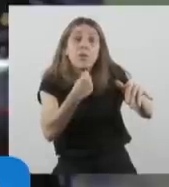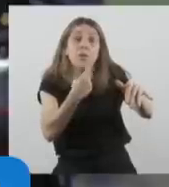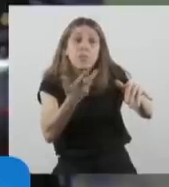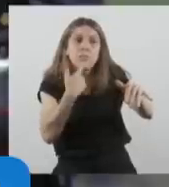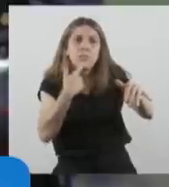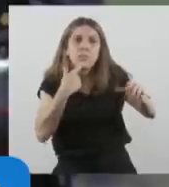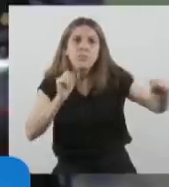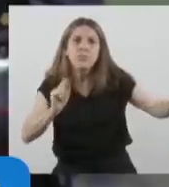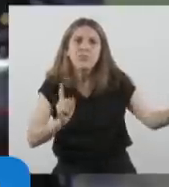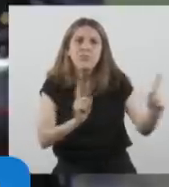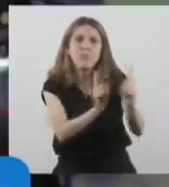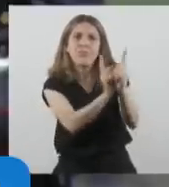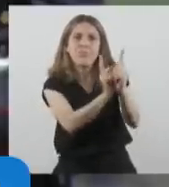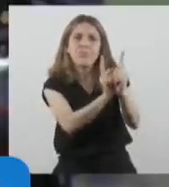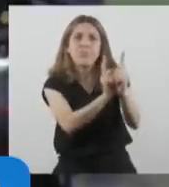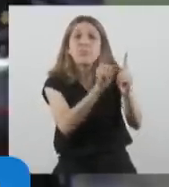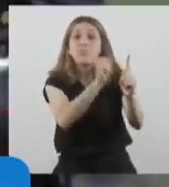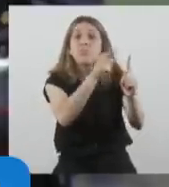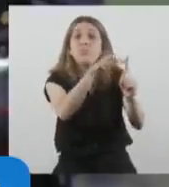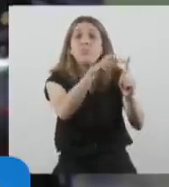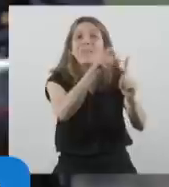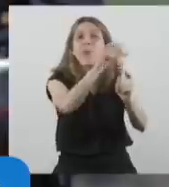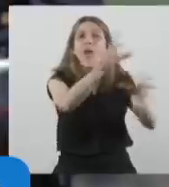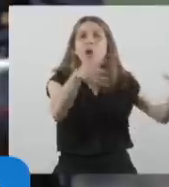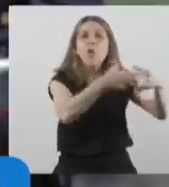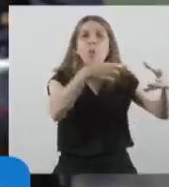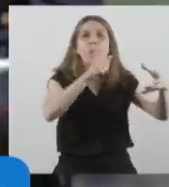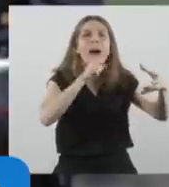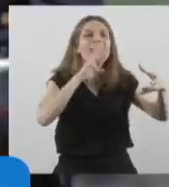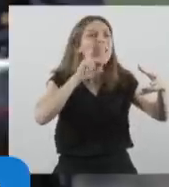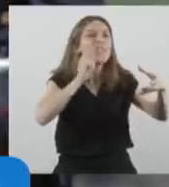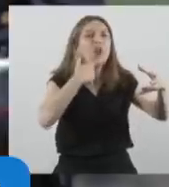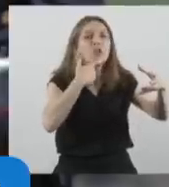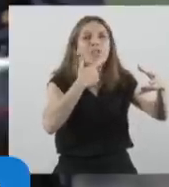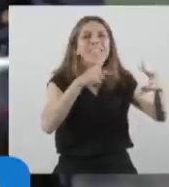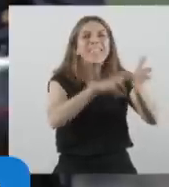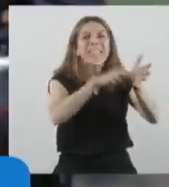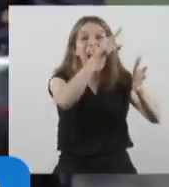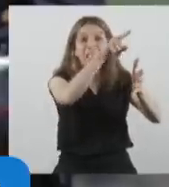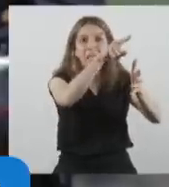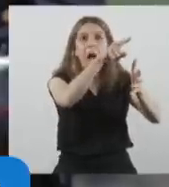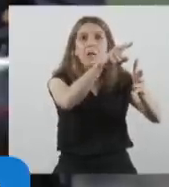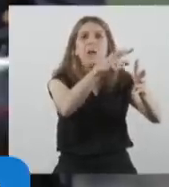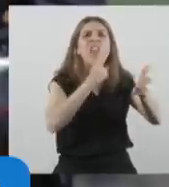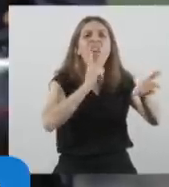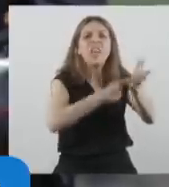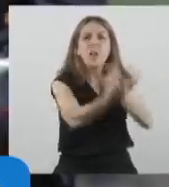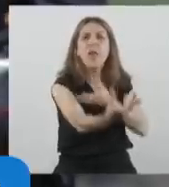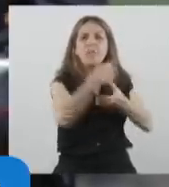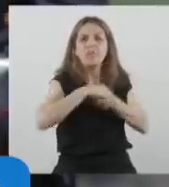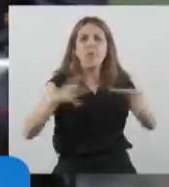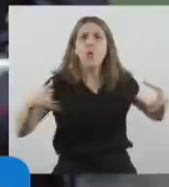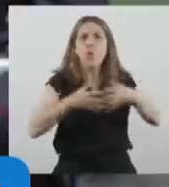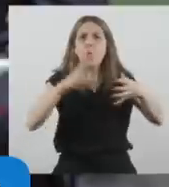con un hombre que honestamente era parte del patriciado salteño pero que había decidido unirse a sus gauchos